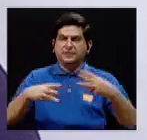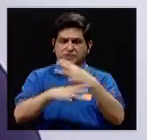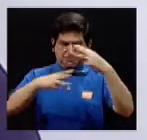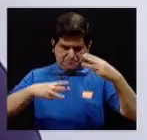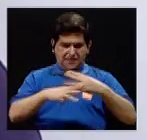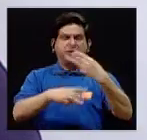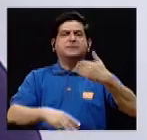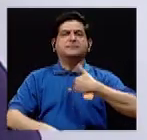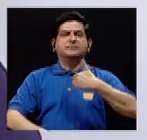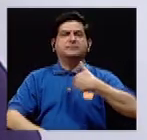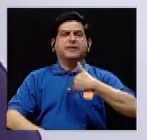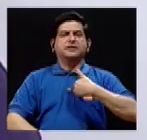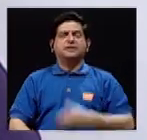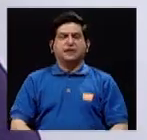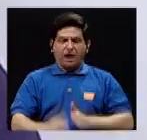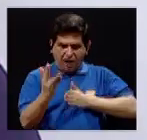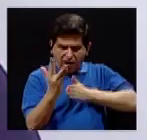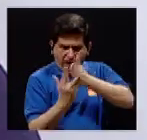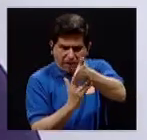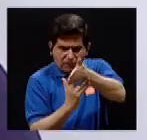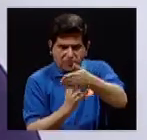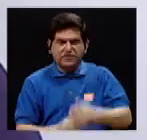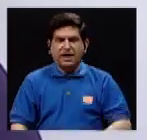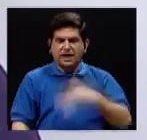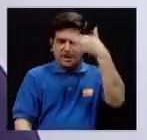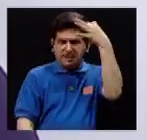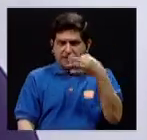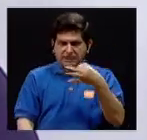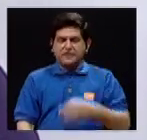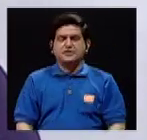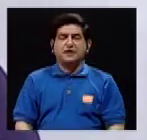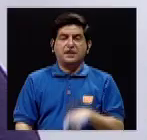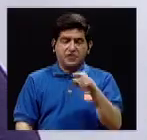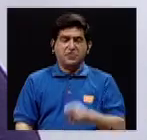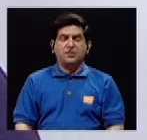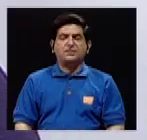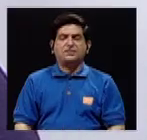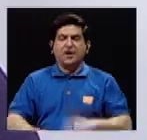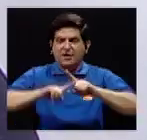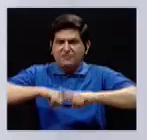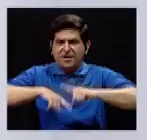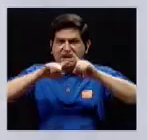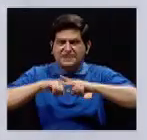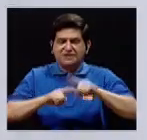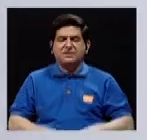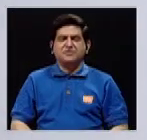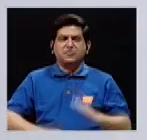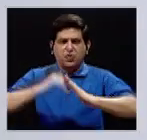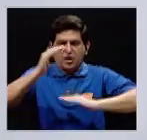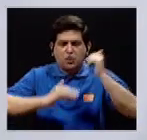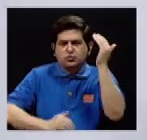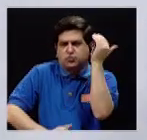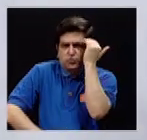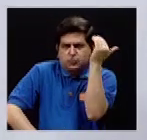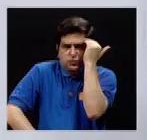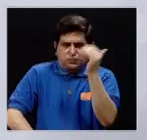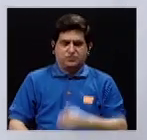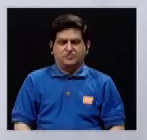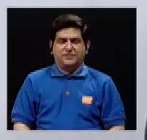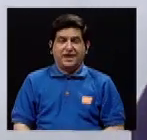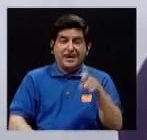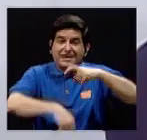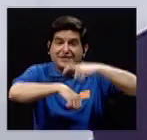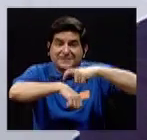matemática eh un abordaje desde la postura del relativ activismo epistemológico Y entonces ahí donde se hace